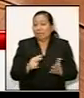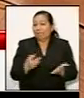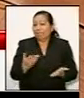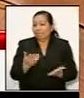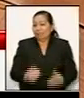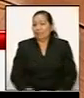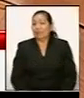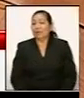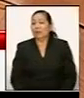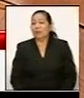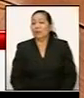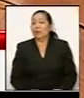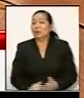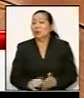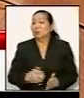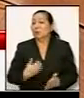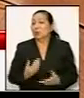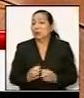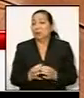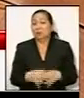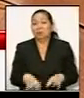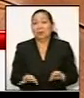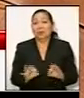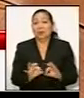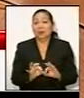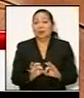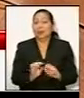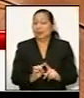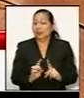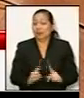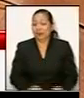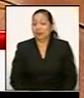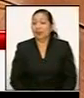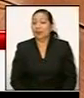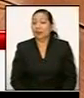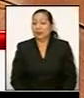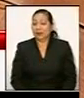que no puedan ser importantes en un contexto distinto